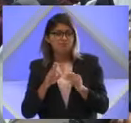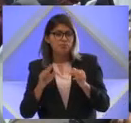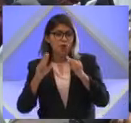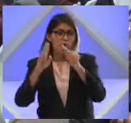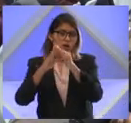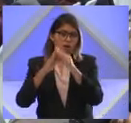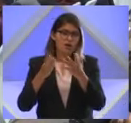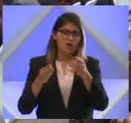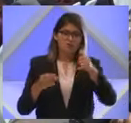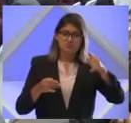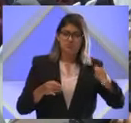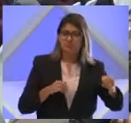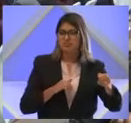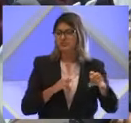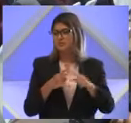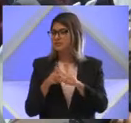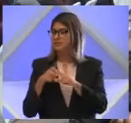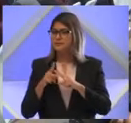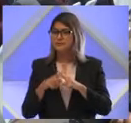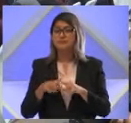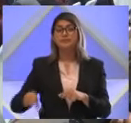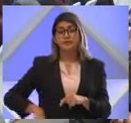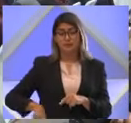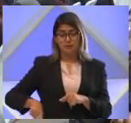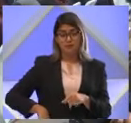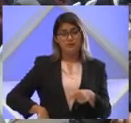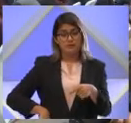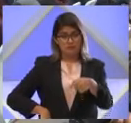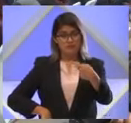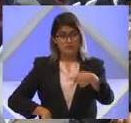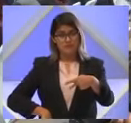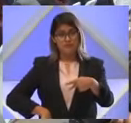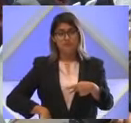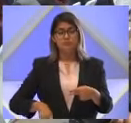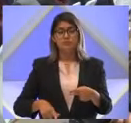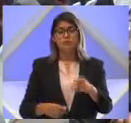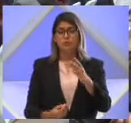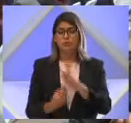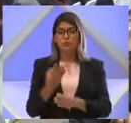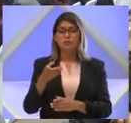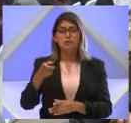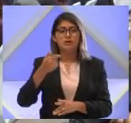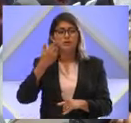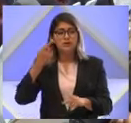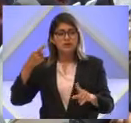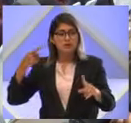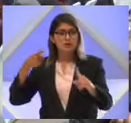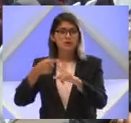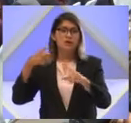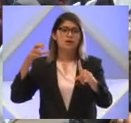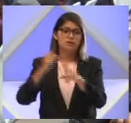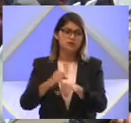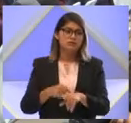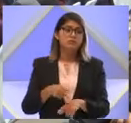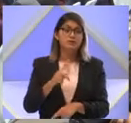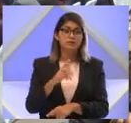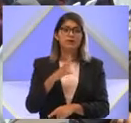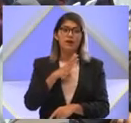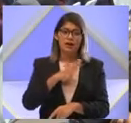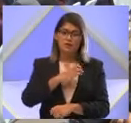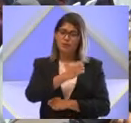proyectos importantes de este gobierno pero aunado a eso tenemos una gran oportunidad